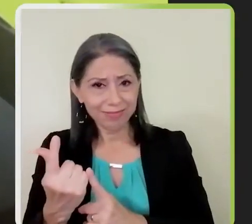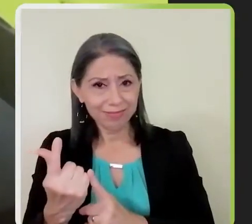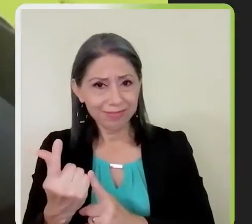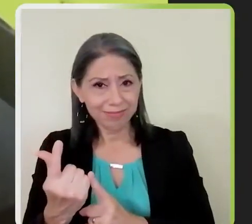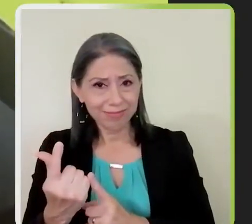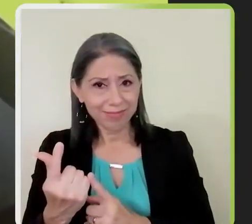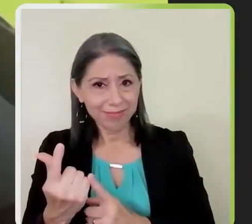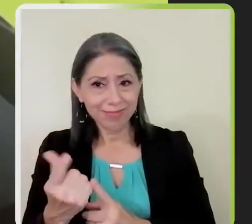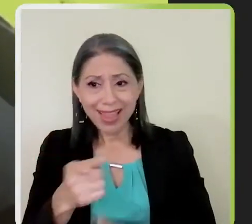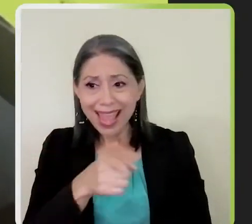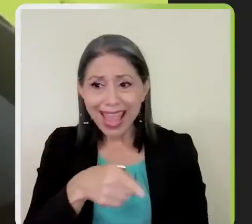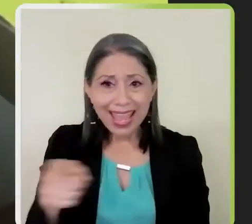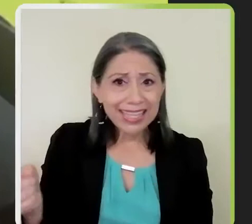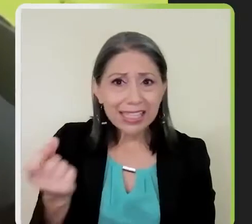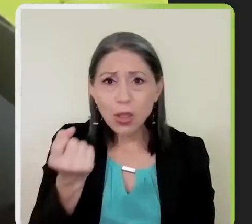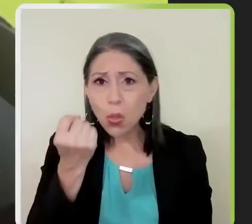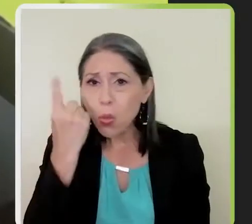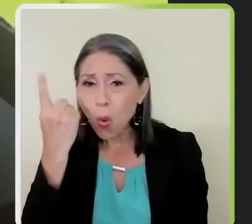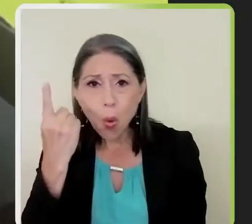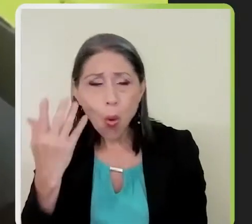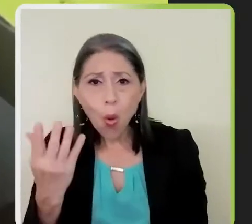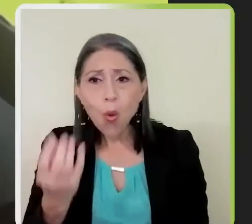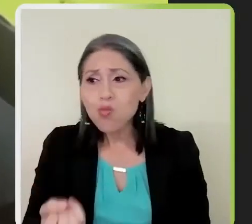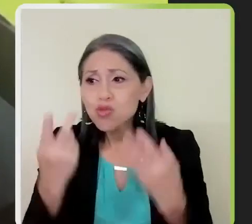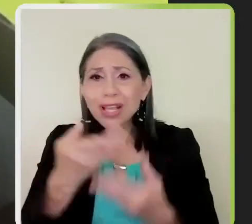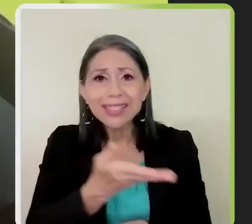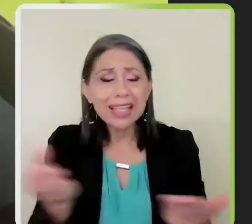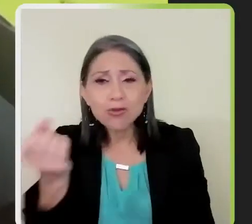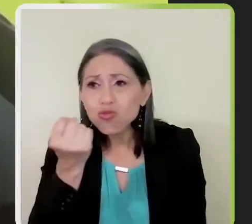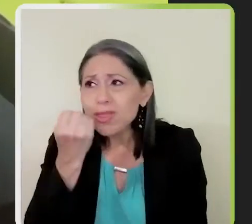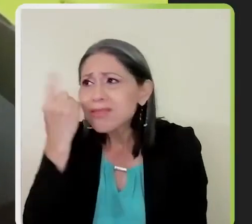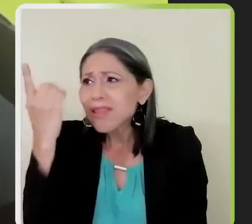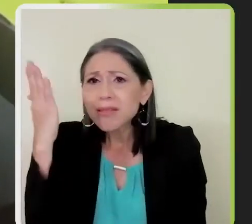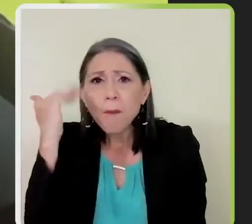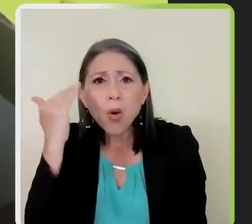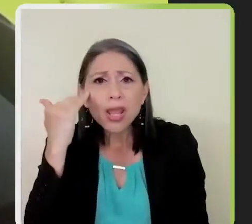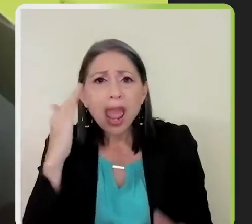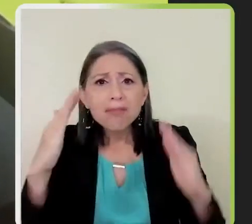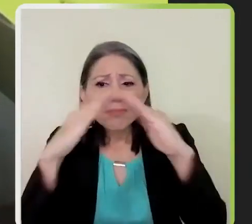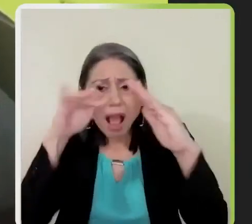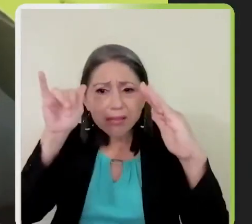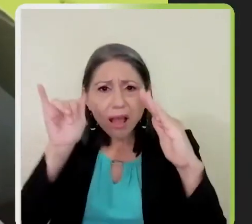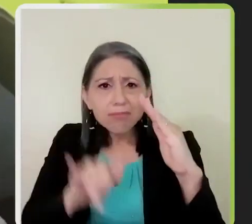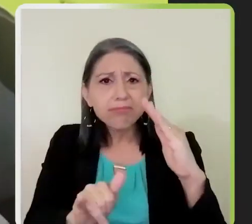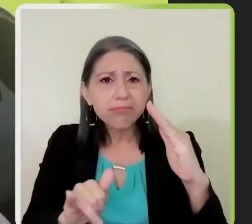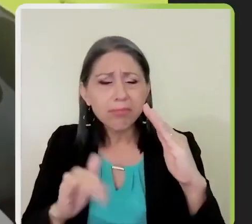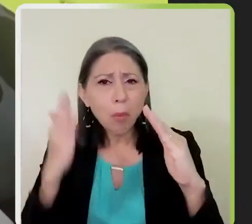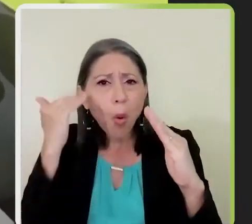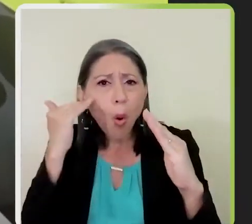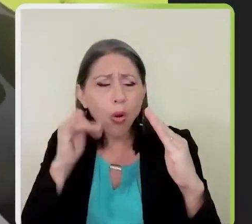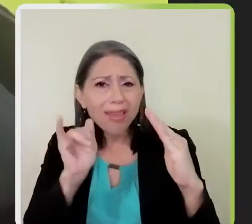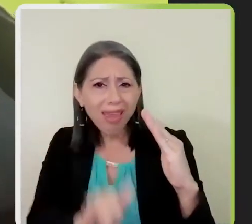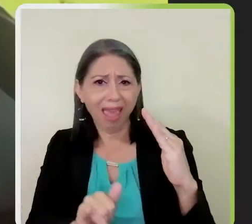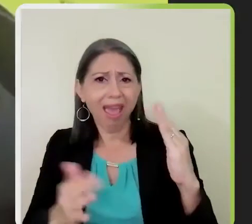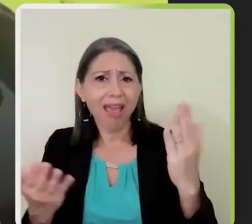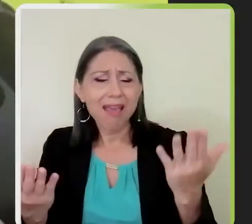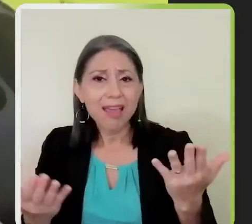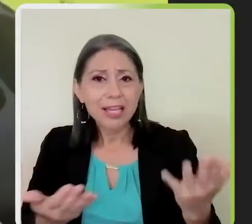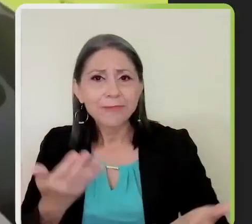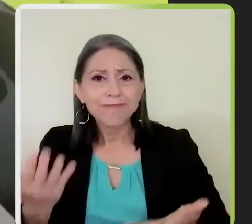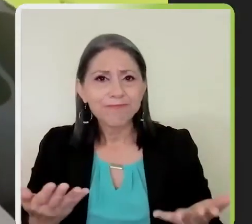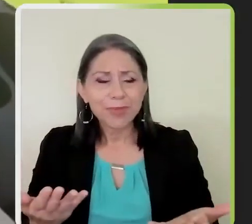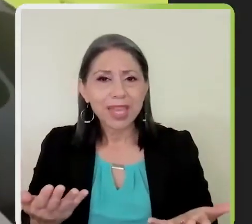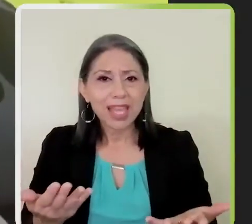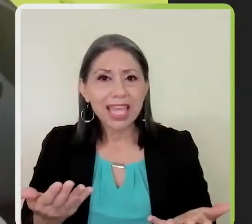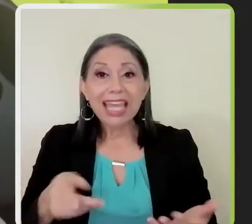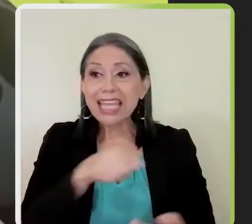sin poder entender muchas de por qué quedarse en casa, ¿verdad? De manera tan